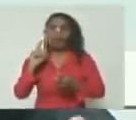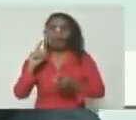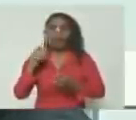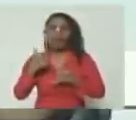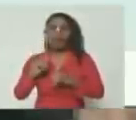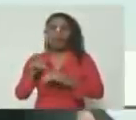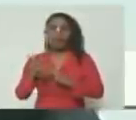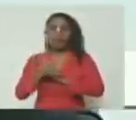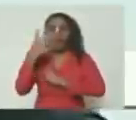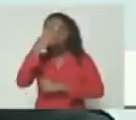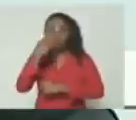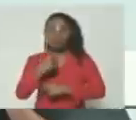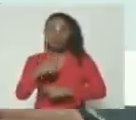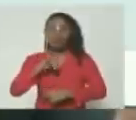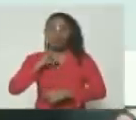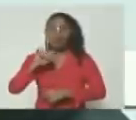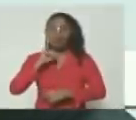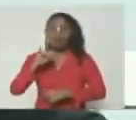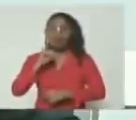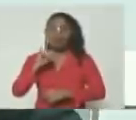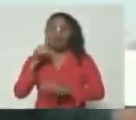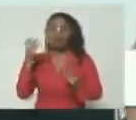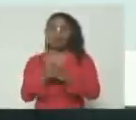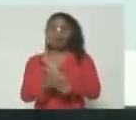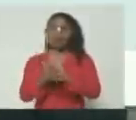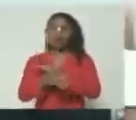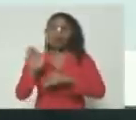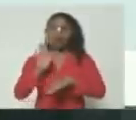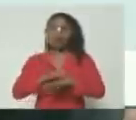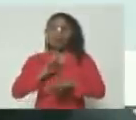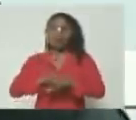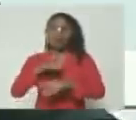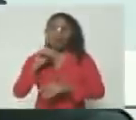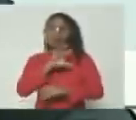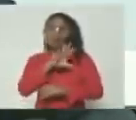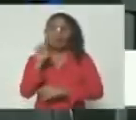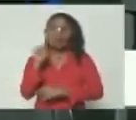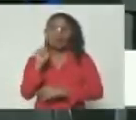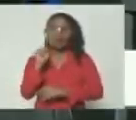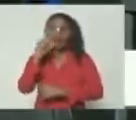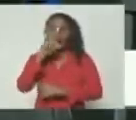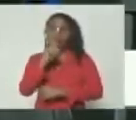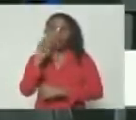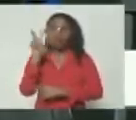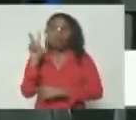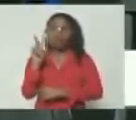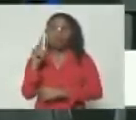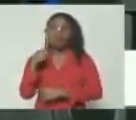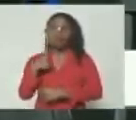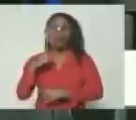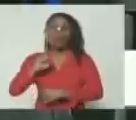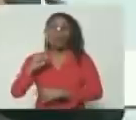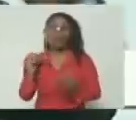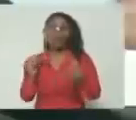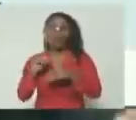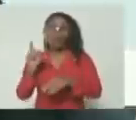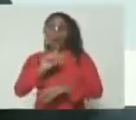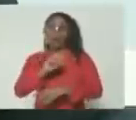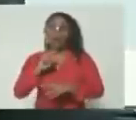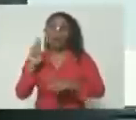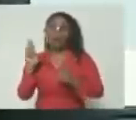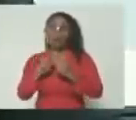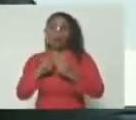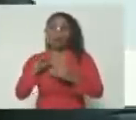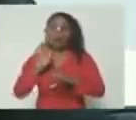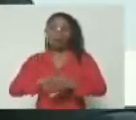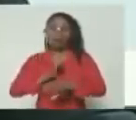años que tienen que informarse sobre lo que pasó en los últimos 50 años en Venezuela. Yo estoy completamente de acuerdo. Si no conocemos el pasado, no